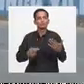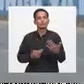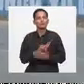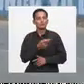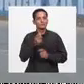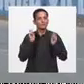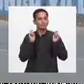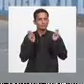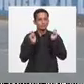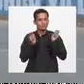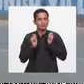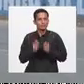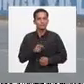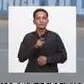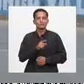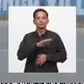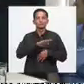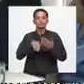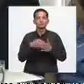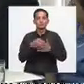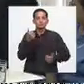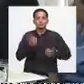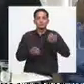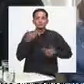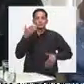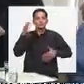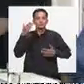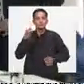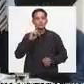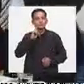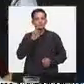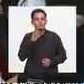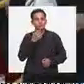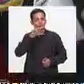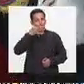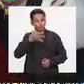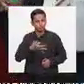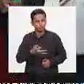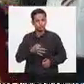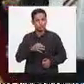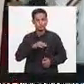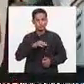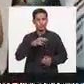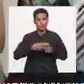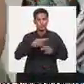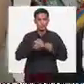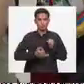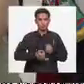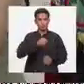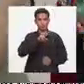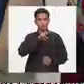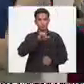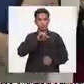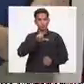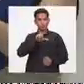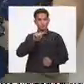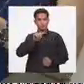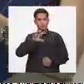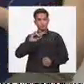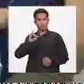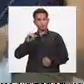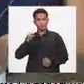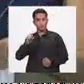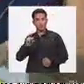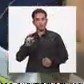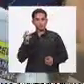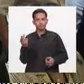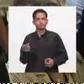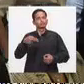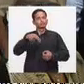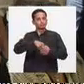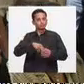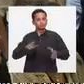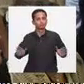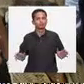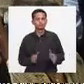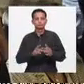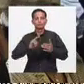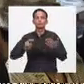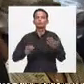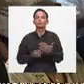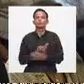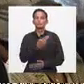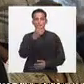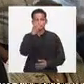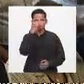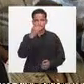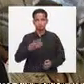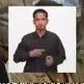paredes limpias candidatos honestos donde la consejera Nubia villasis y demás autoridades de la función electoral se hicieron presentes para dar inicio